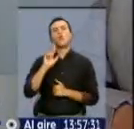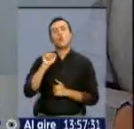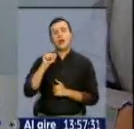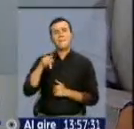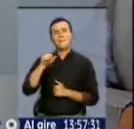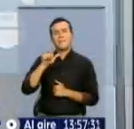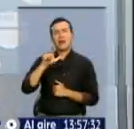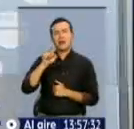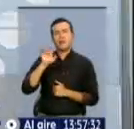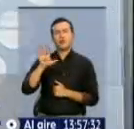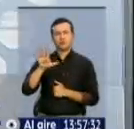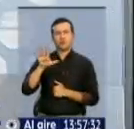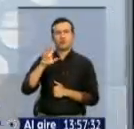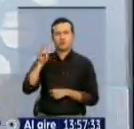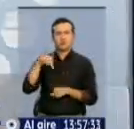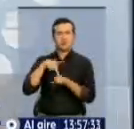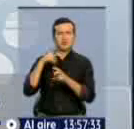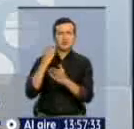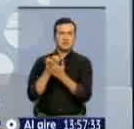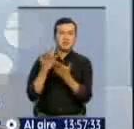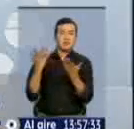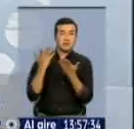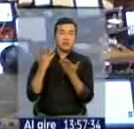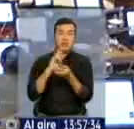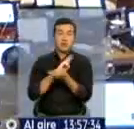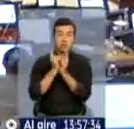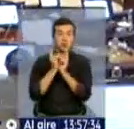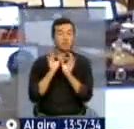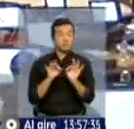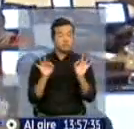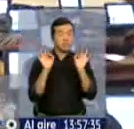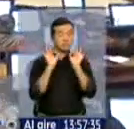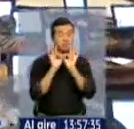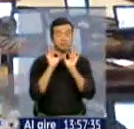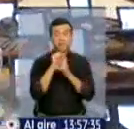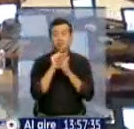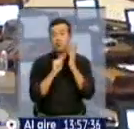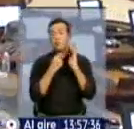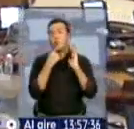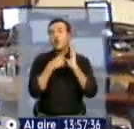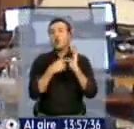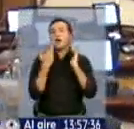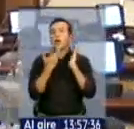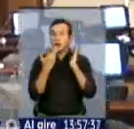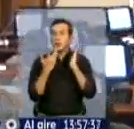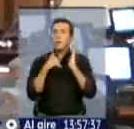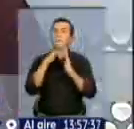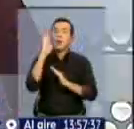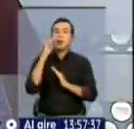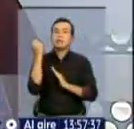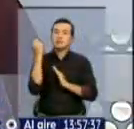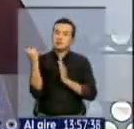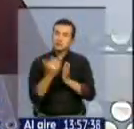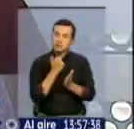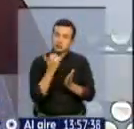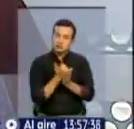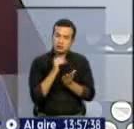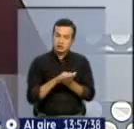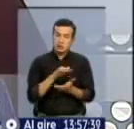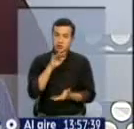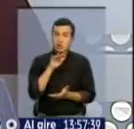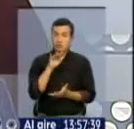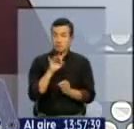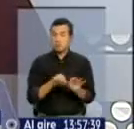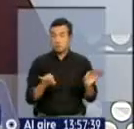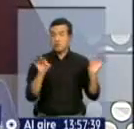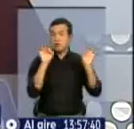y asesor económico, la reforma tributaria contiene aspectos importantes. Uno de ellos, dice, es robustecer el sector fiscal. Lo más relevante del proyecto,